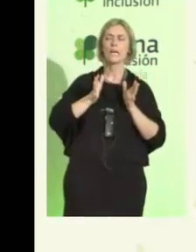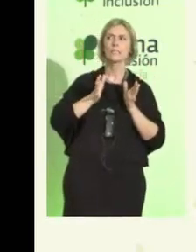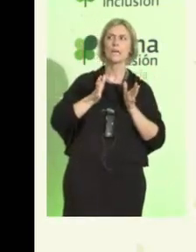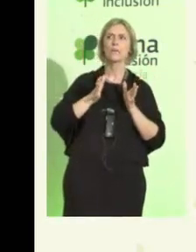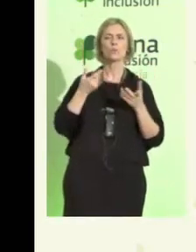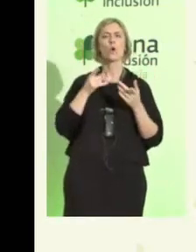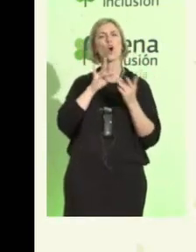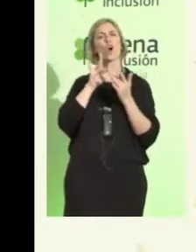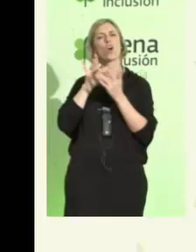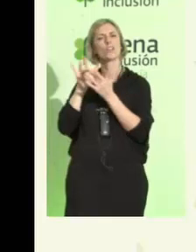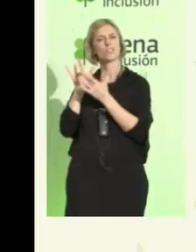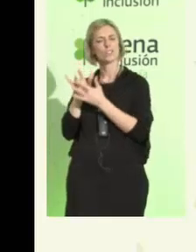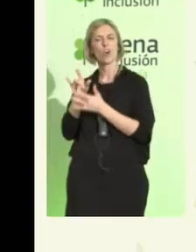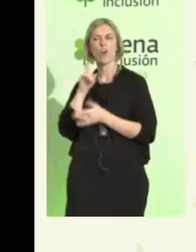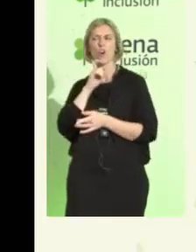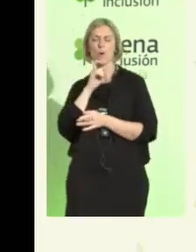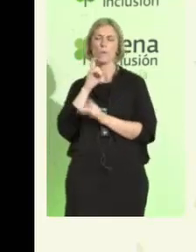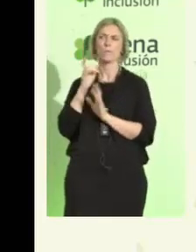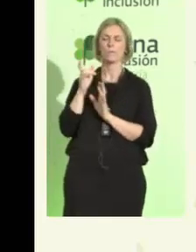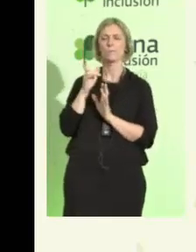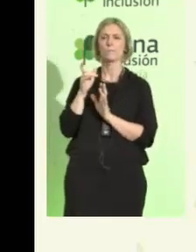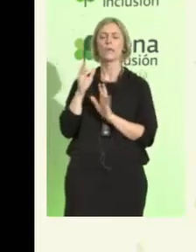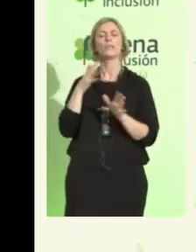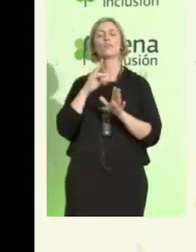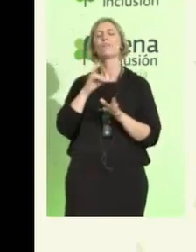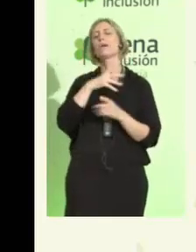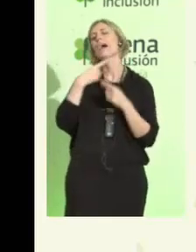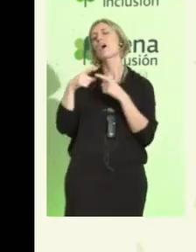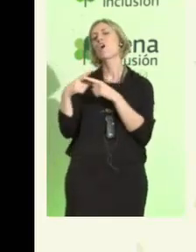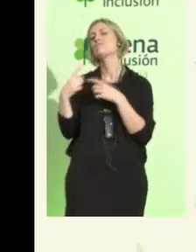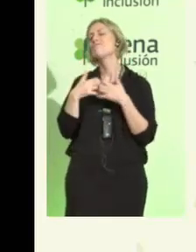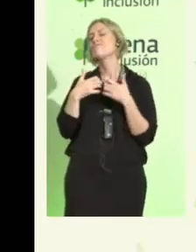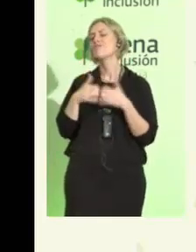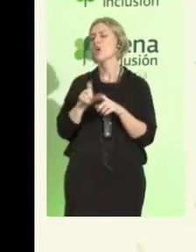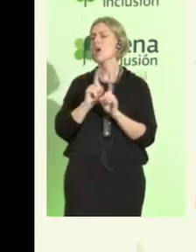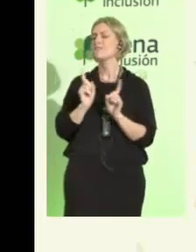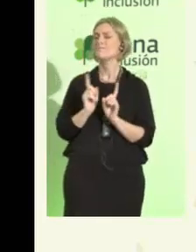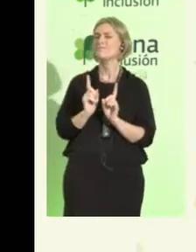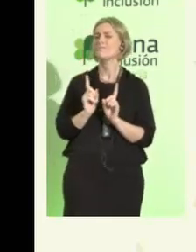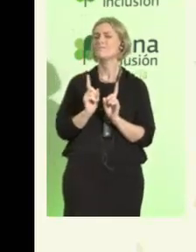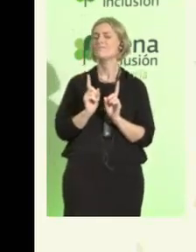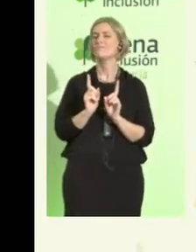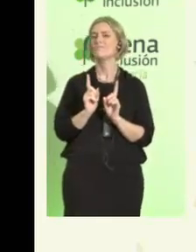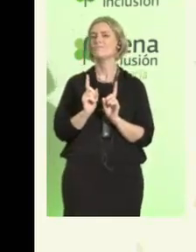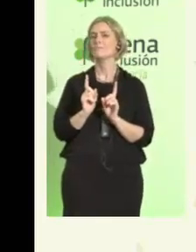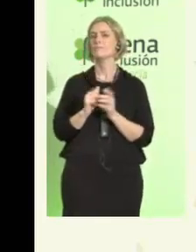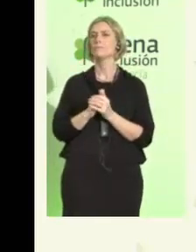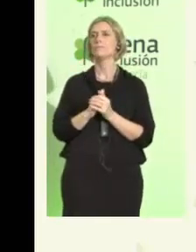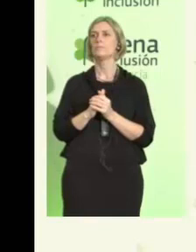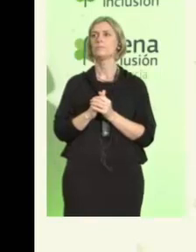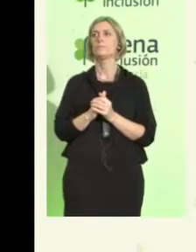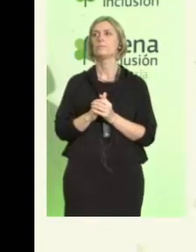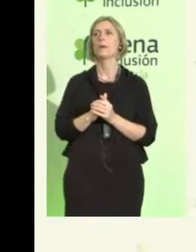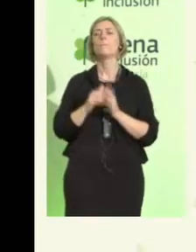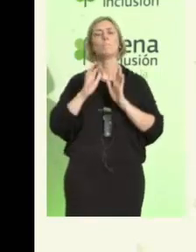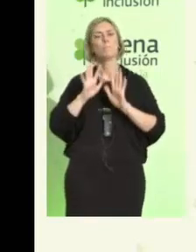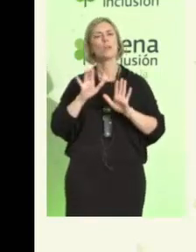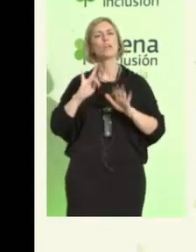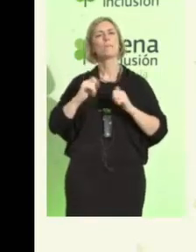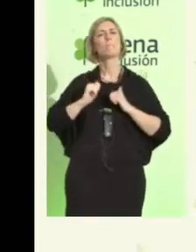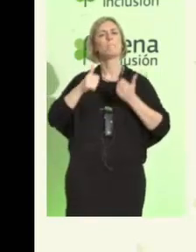Probamos varias cosas que no funcionaron, pero lo que empezó a hacer fue ir a